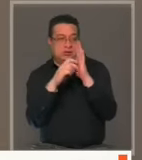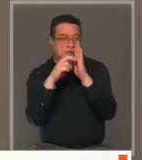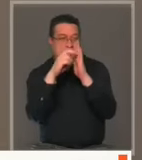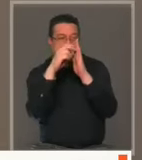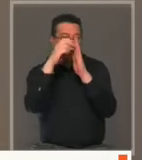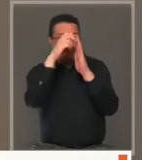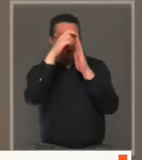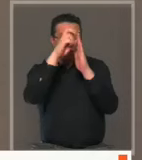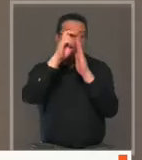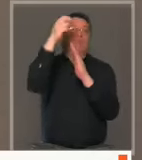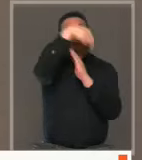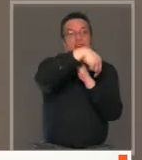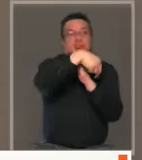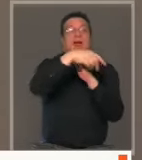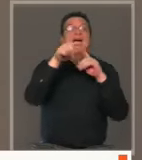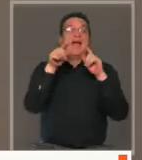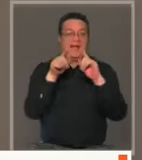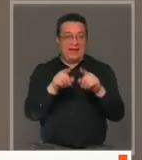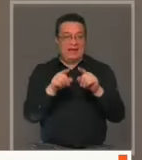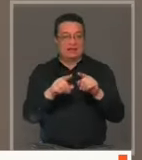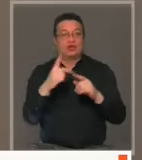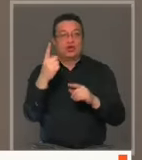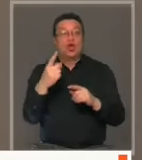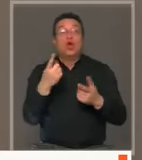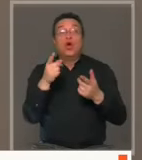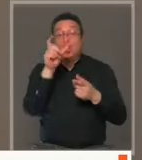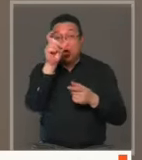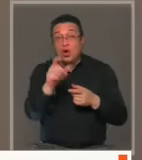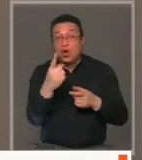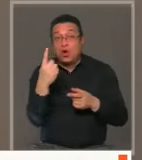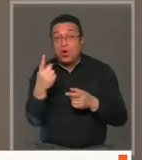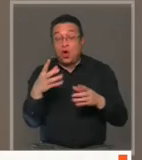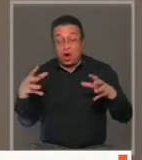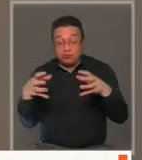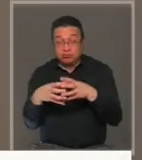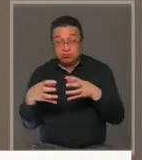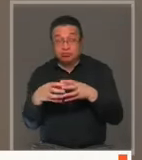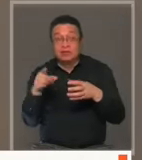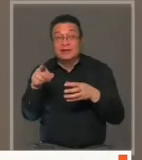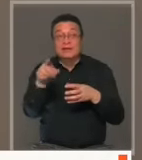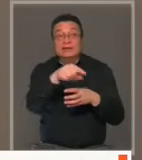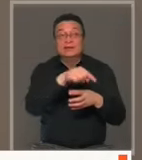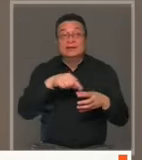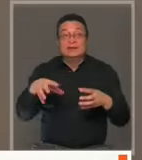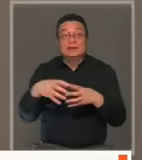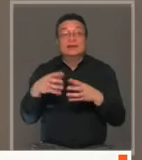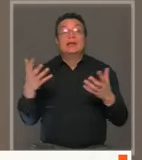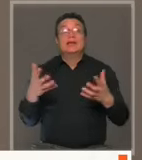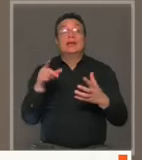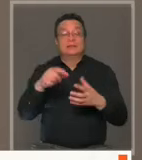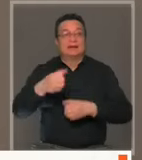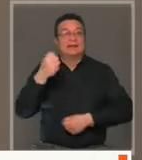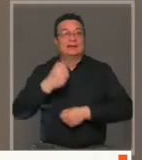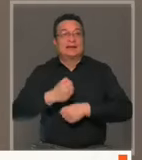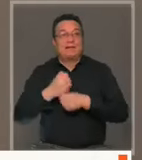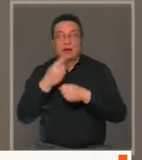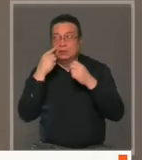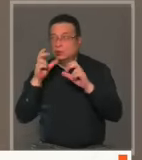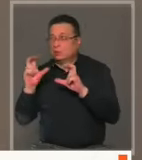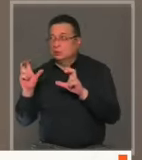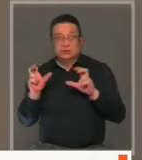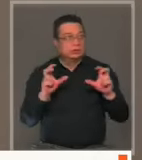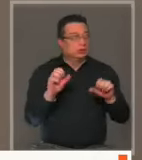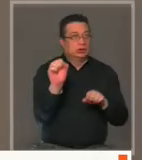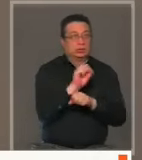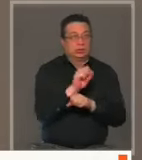Uno de los componentes de esta banda ejercía labores de vigilancia y